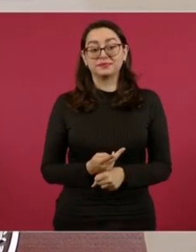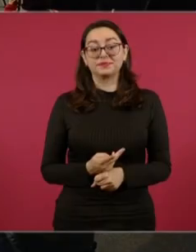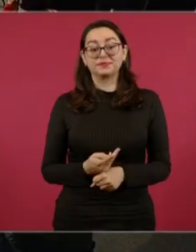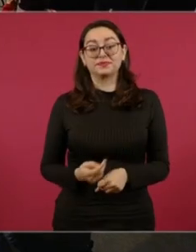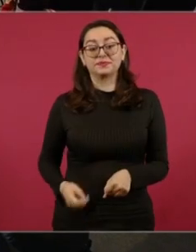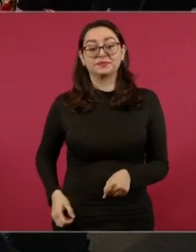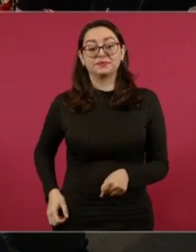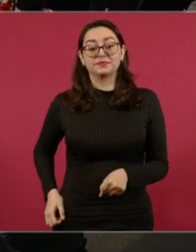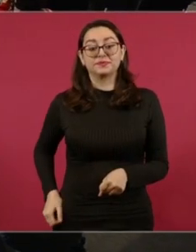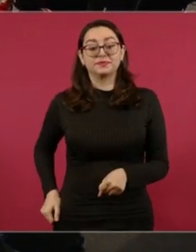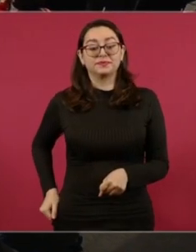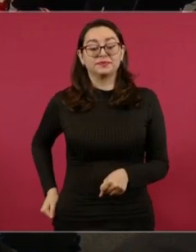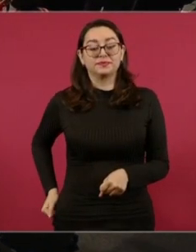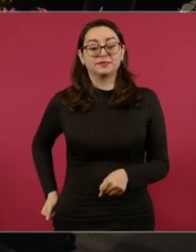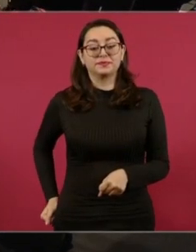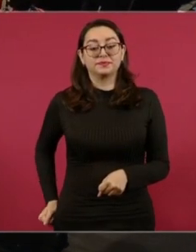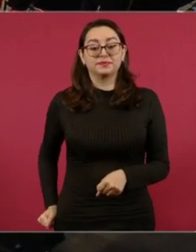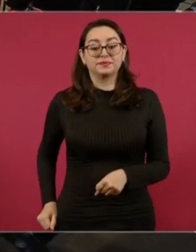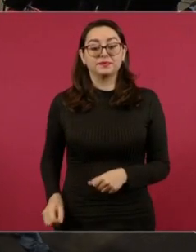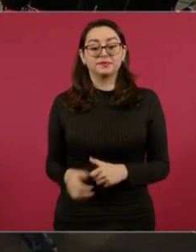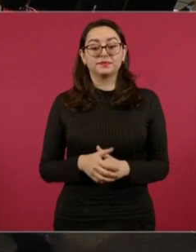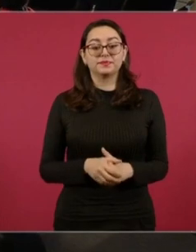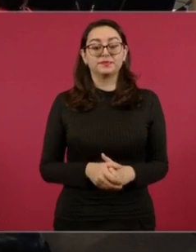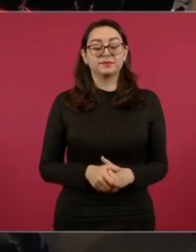de que